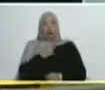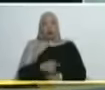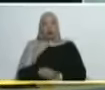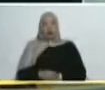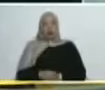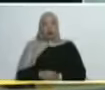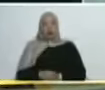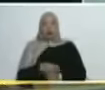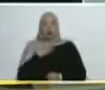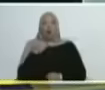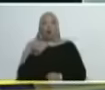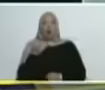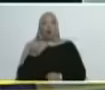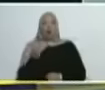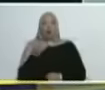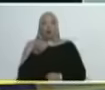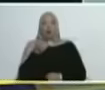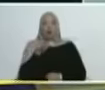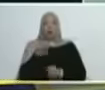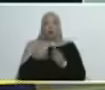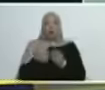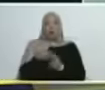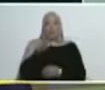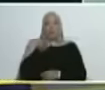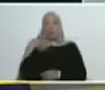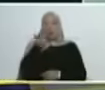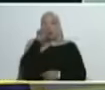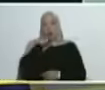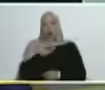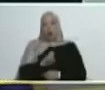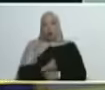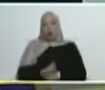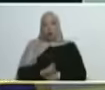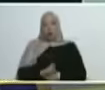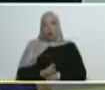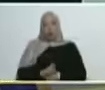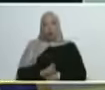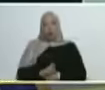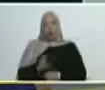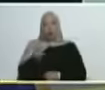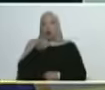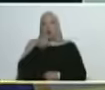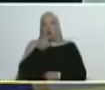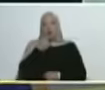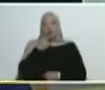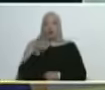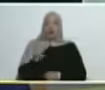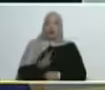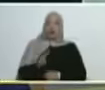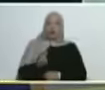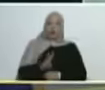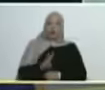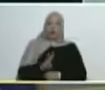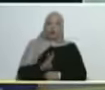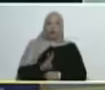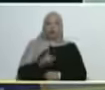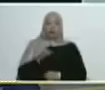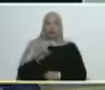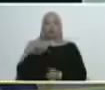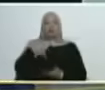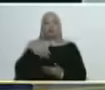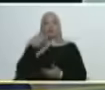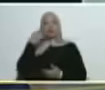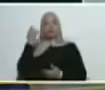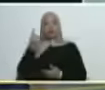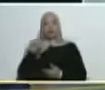de los muchachos de 12 a 20 años. Qué belleza en los liceos, en las canchas.